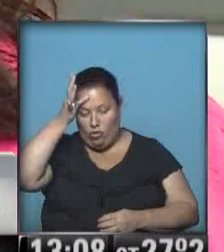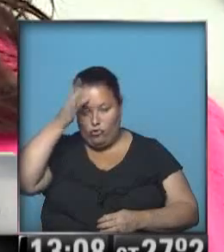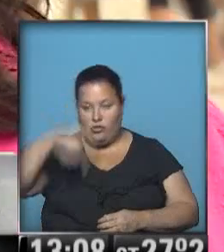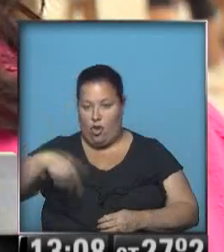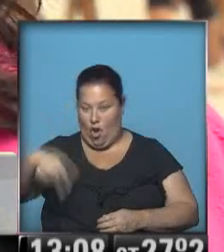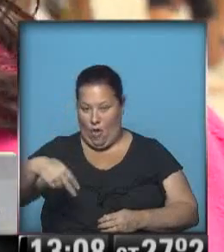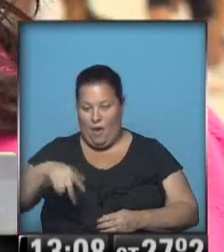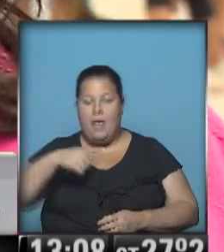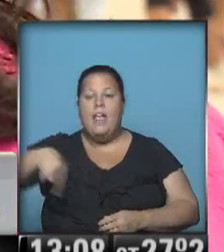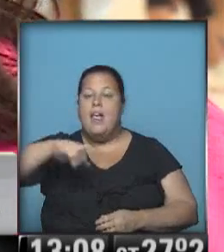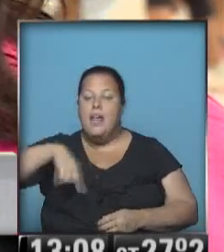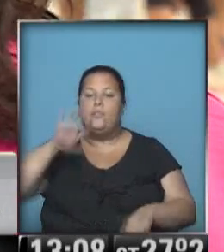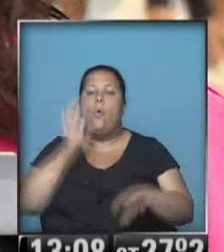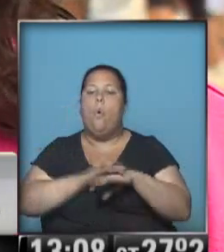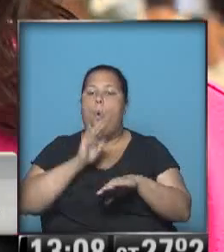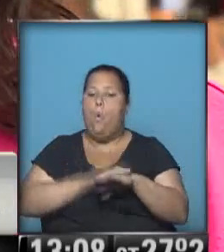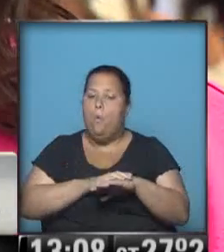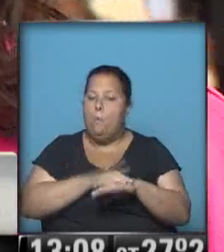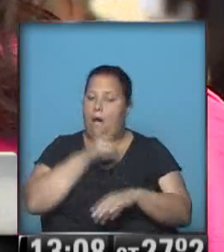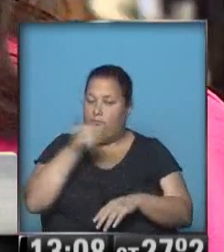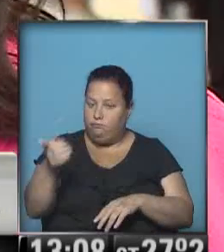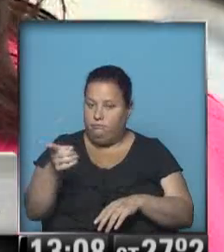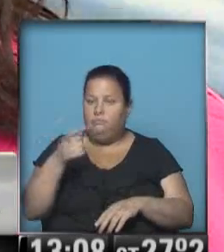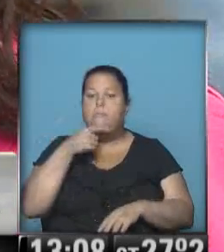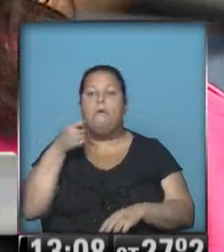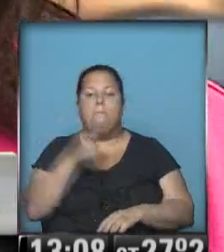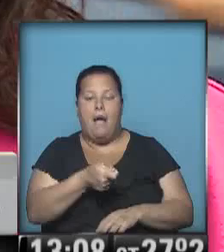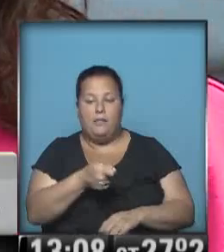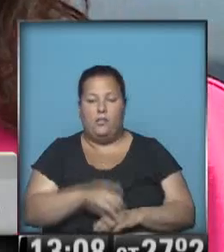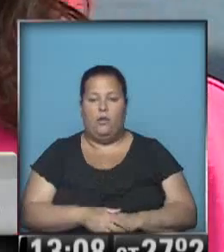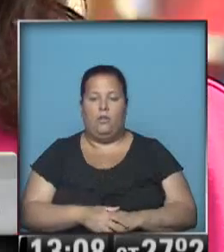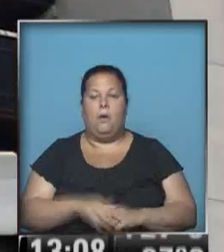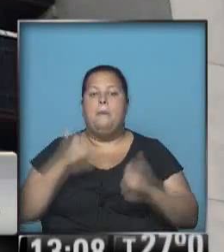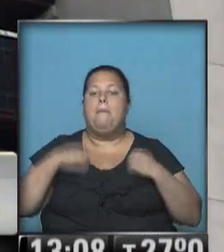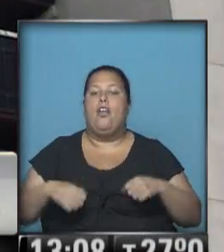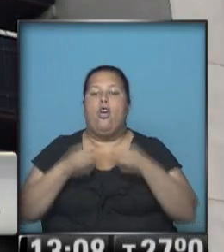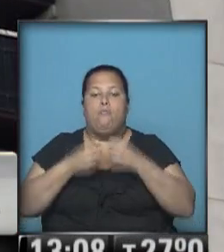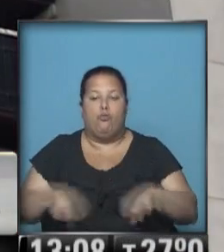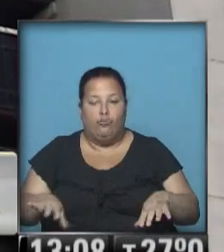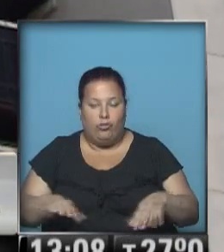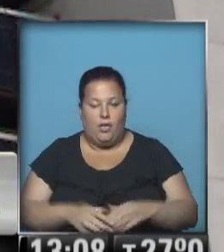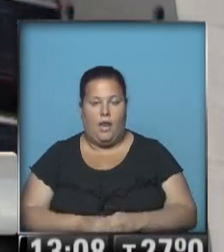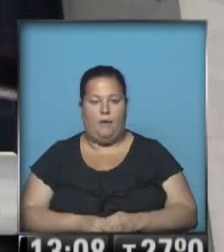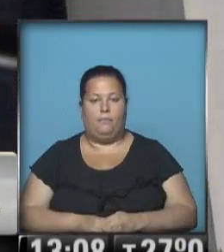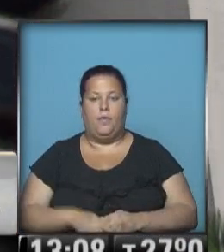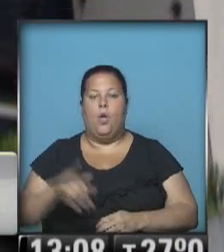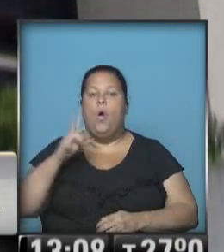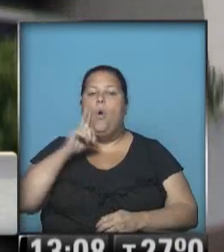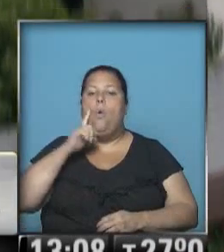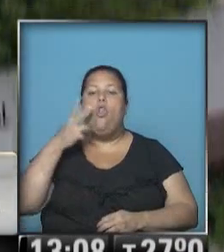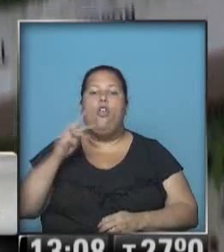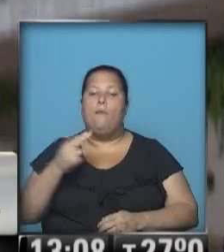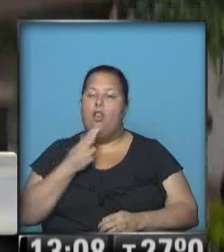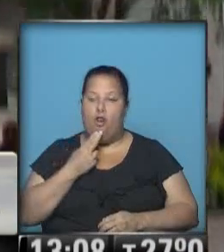ellos están acusados de un delito por haber perdido la mochila en julio del